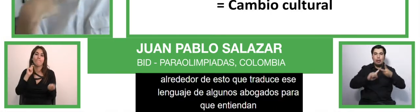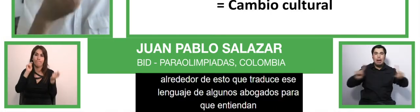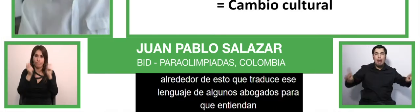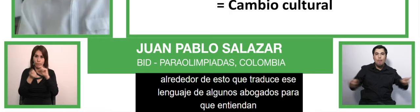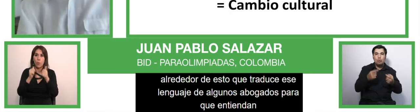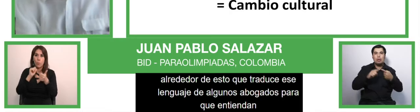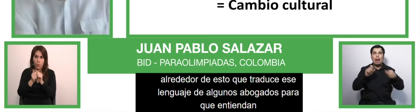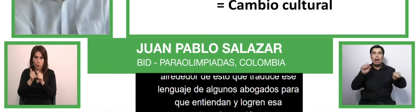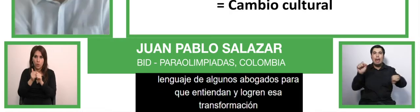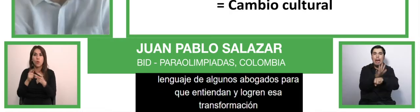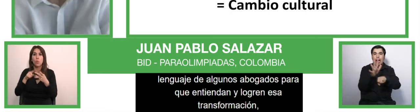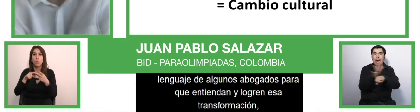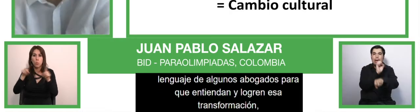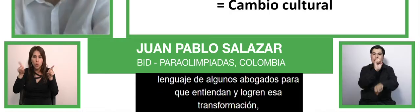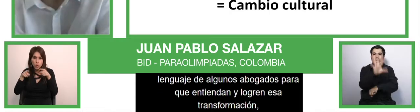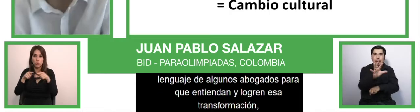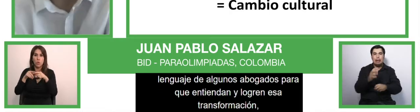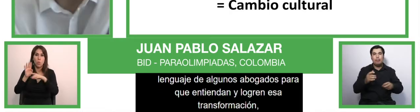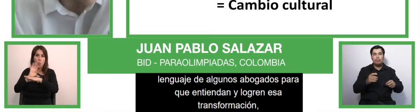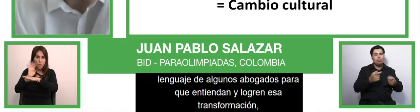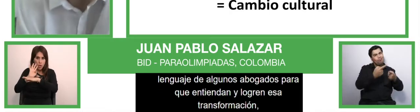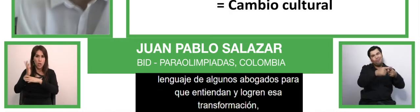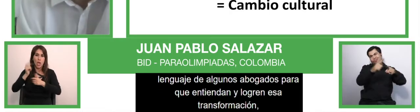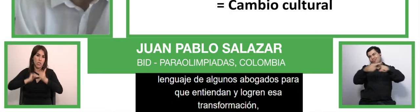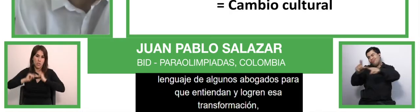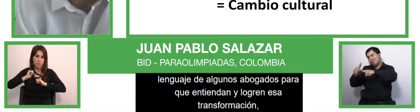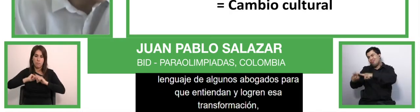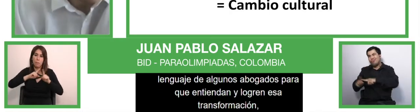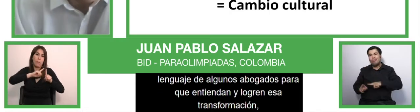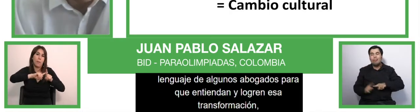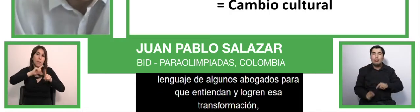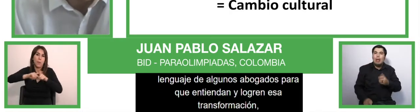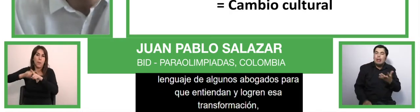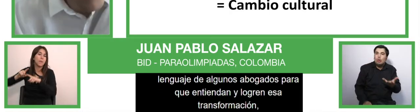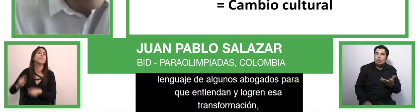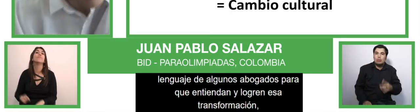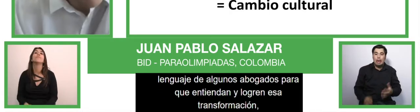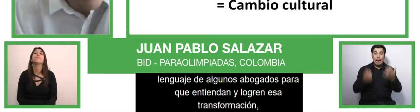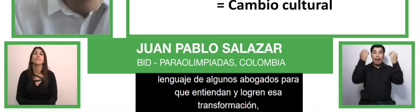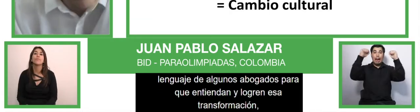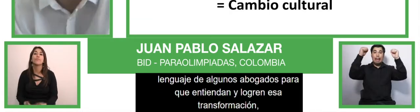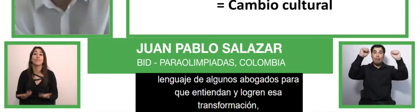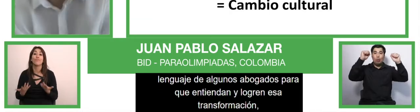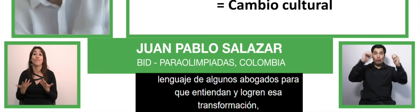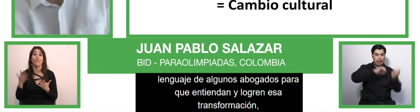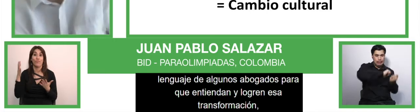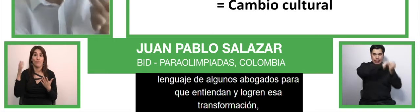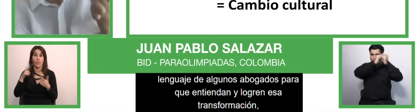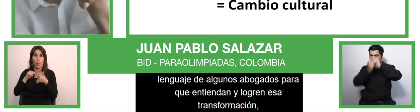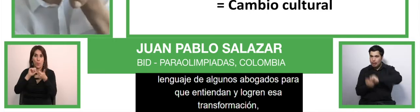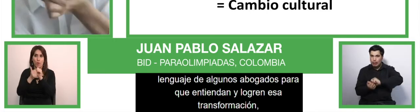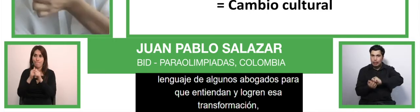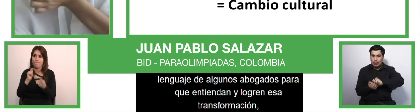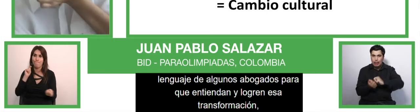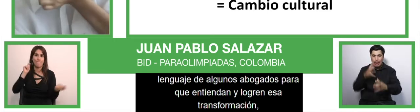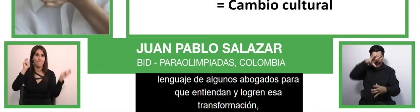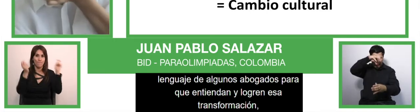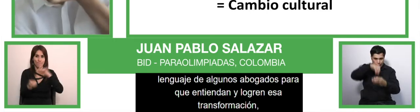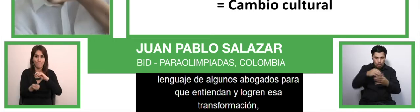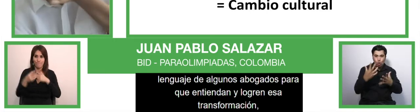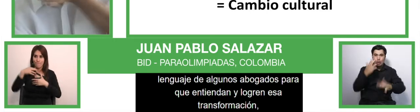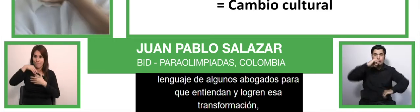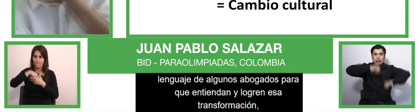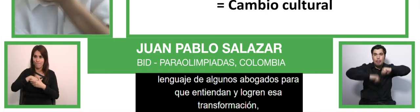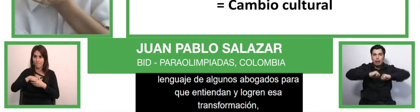cine, etcétera. Etcétera, etcétera. Entonces, el deporte se convierte dentro de esa máquina.